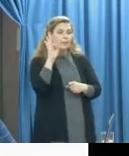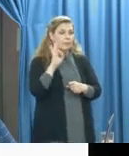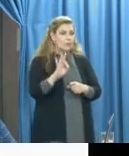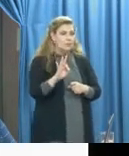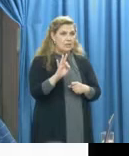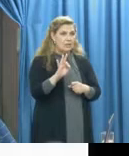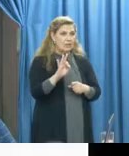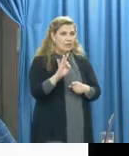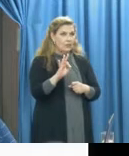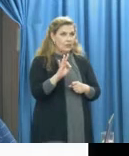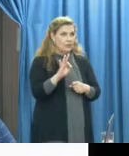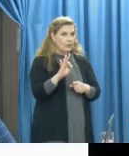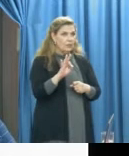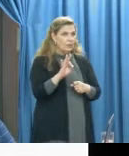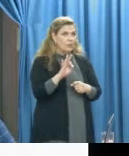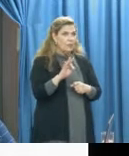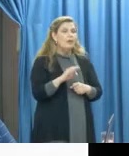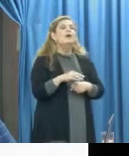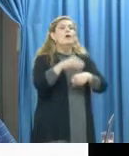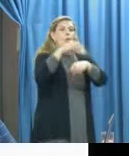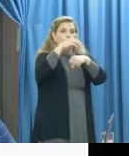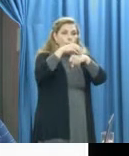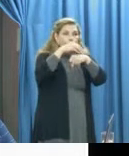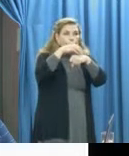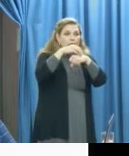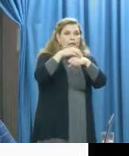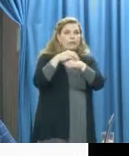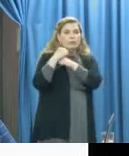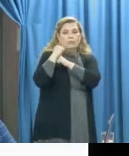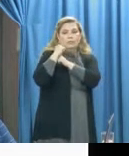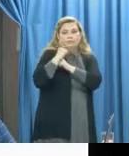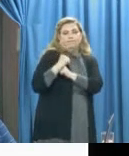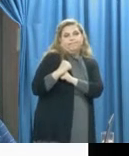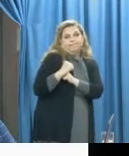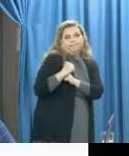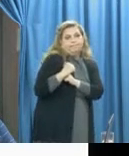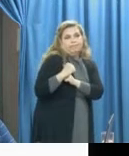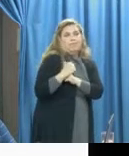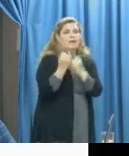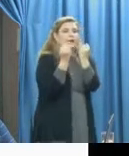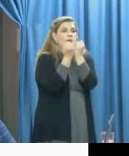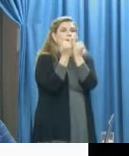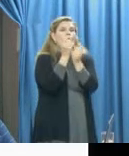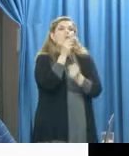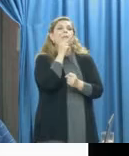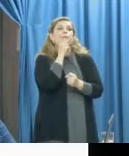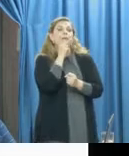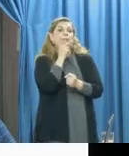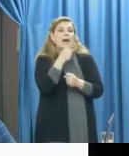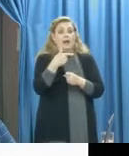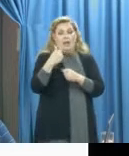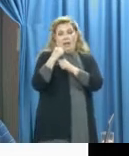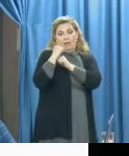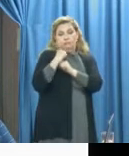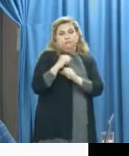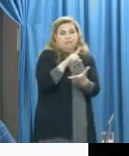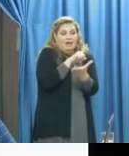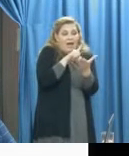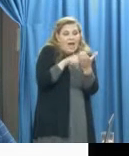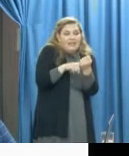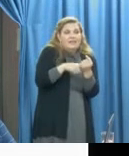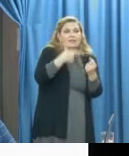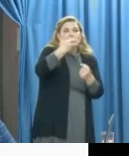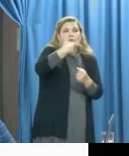50% van a ser portadores como los papás. Van a portar el gen, pero no lo van a